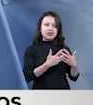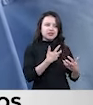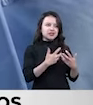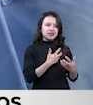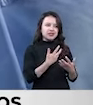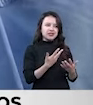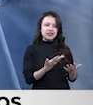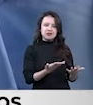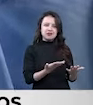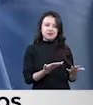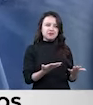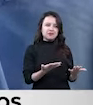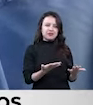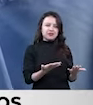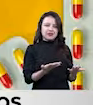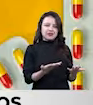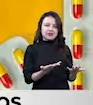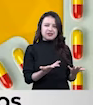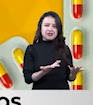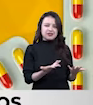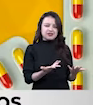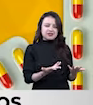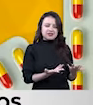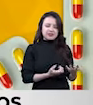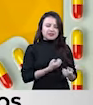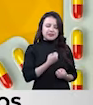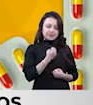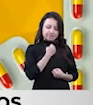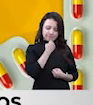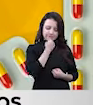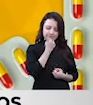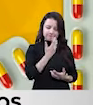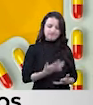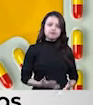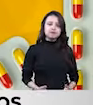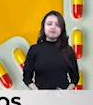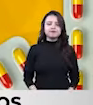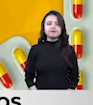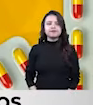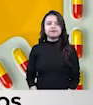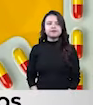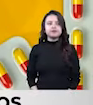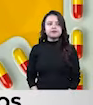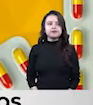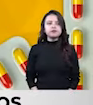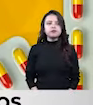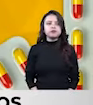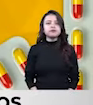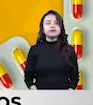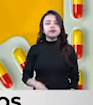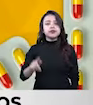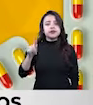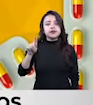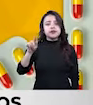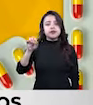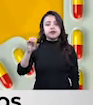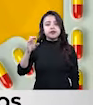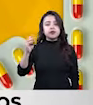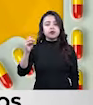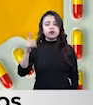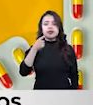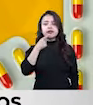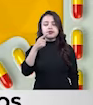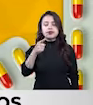algo que nos expresaron. Pero el panorama no es diferente para los profesores. FECODE anunció que hay cese en